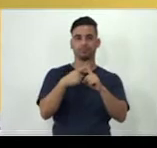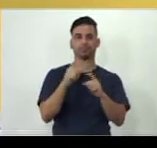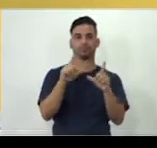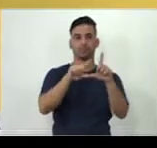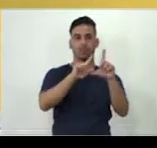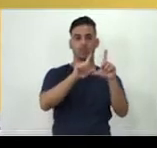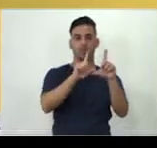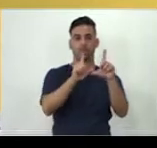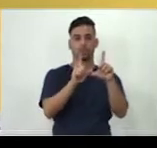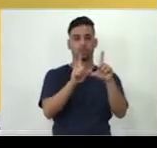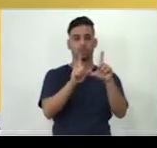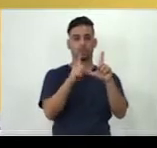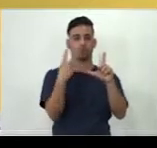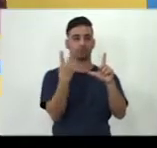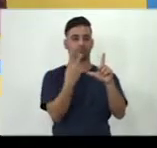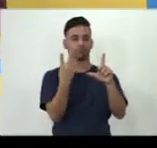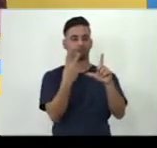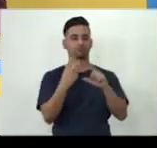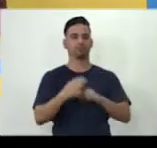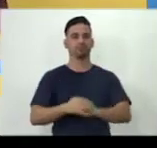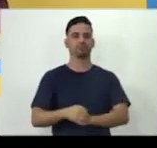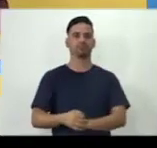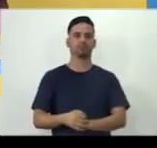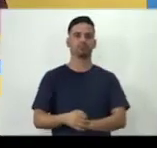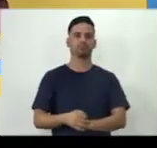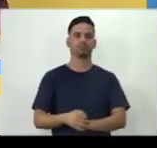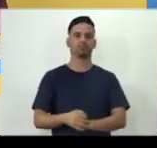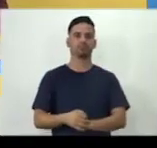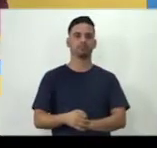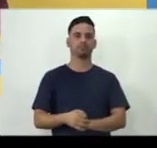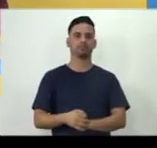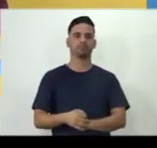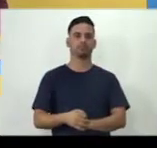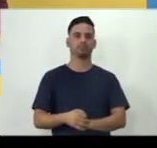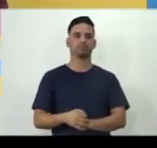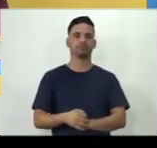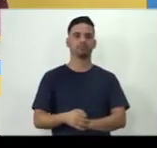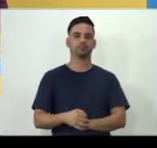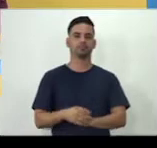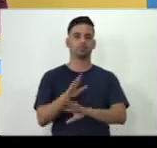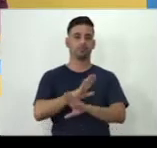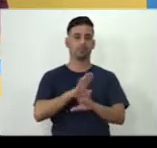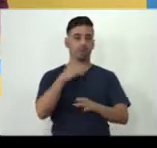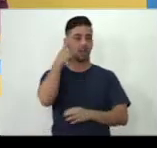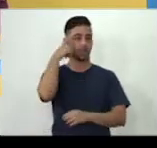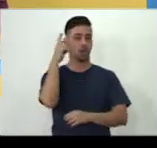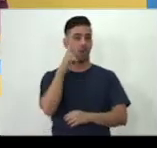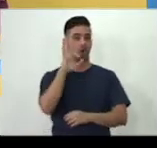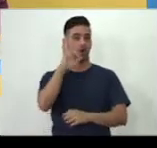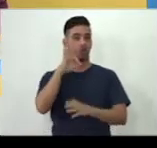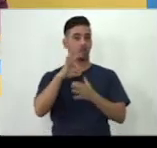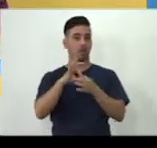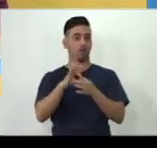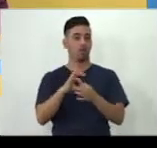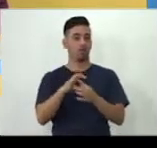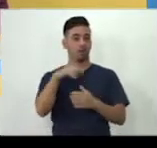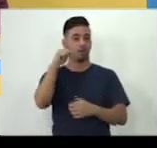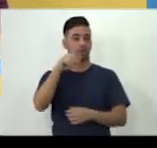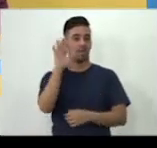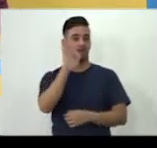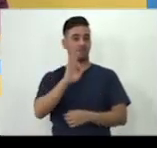el voltímetro 2. Ustedes conocen de octavo grado que nuestra disciplina, la